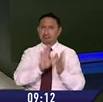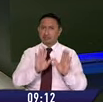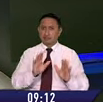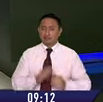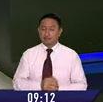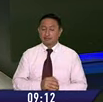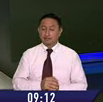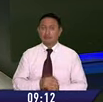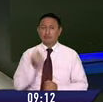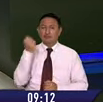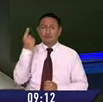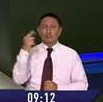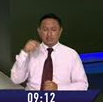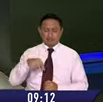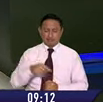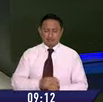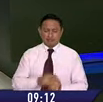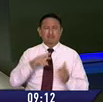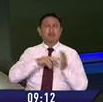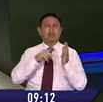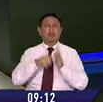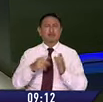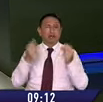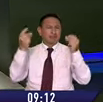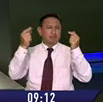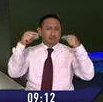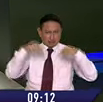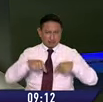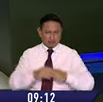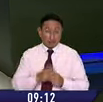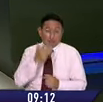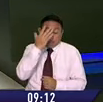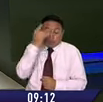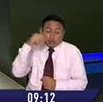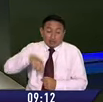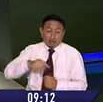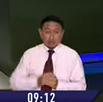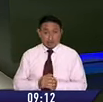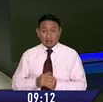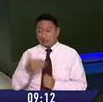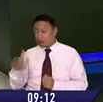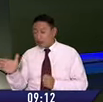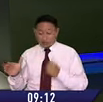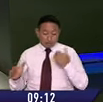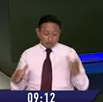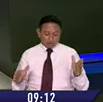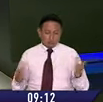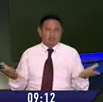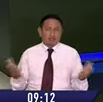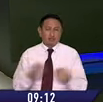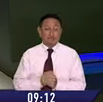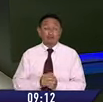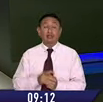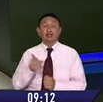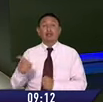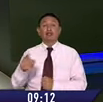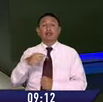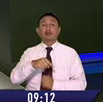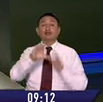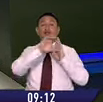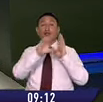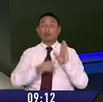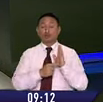sobre todo entender qué es la muerte cruzada. A ver, rápidamente, porque claro, se habla de la muerte cruzada. La muerte cruzada es el poder que